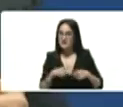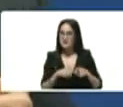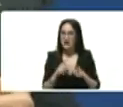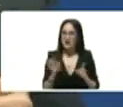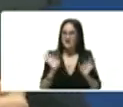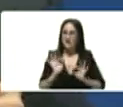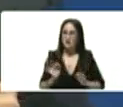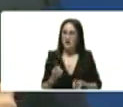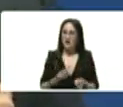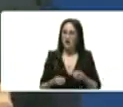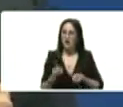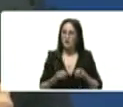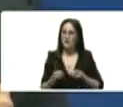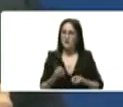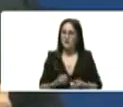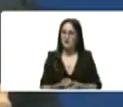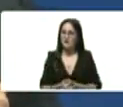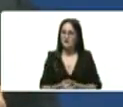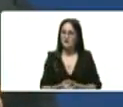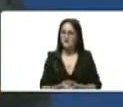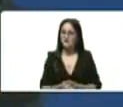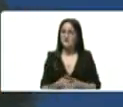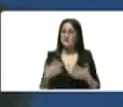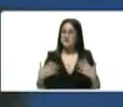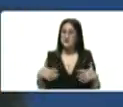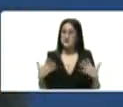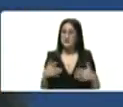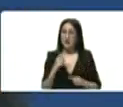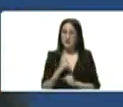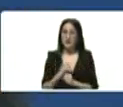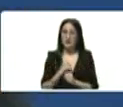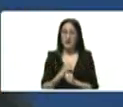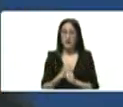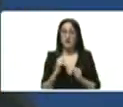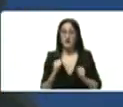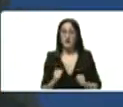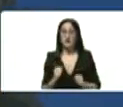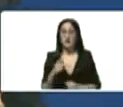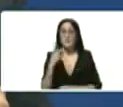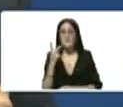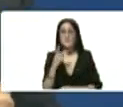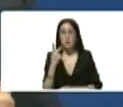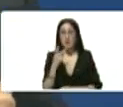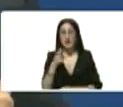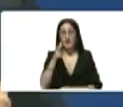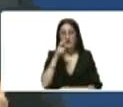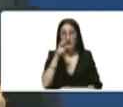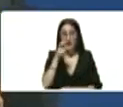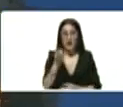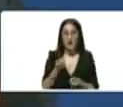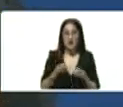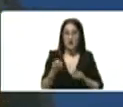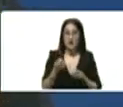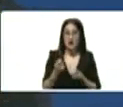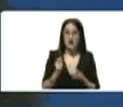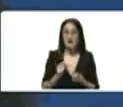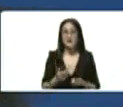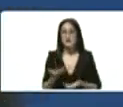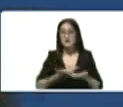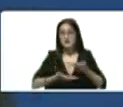economía. Ha sido un arduo trabajo donde la política fiscal, la monetaria, la